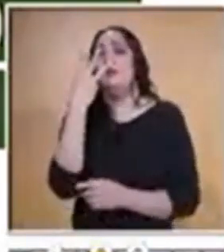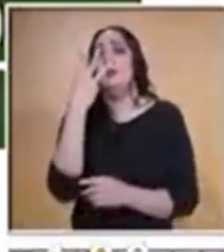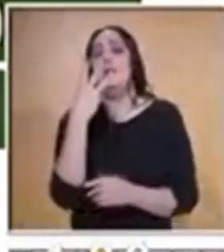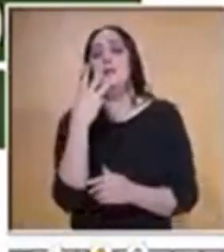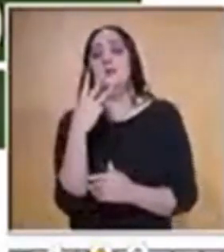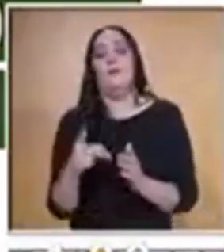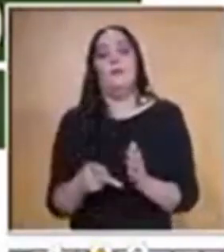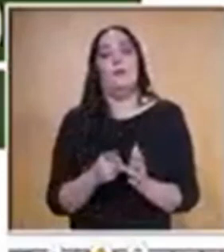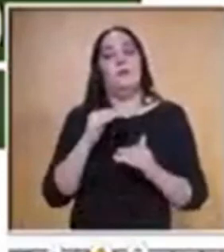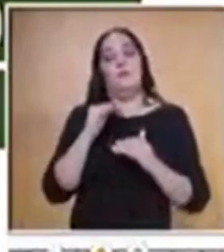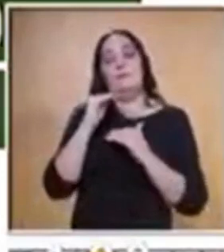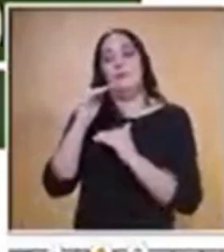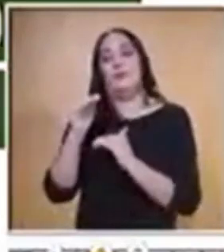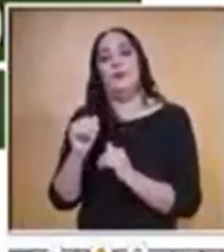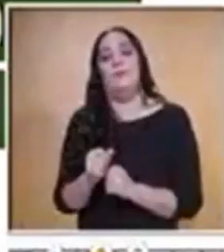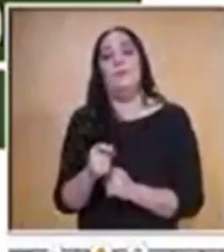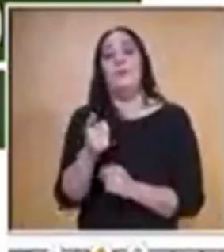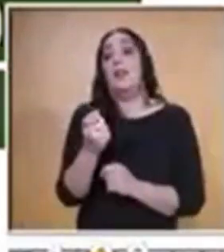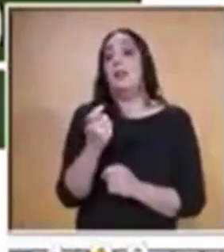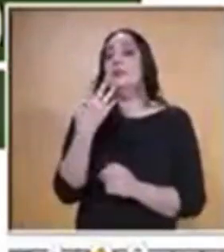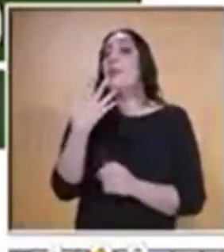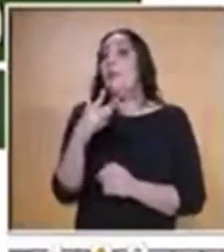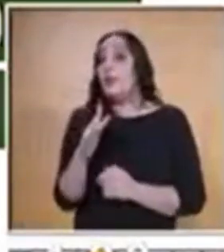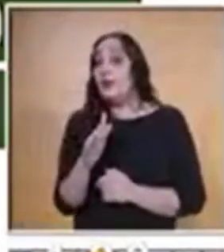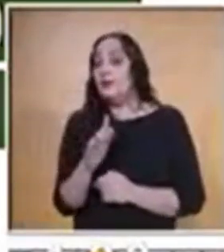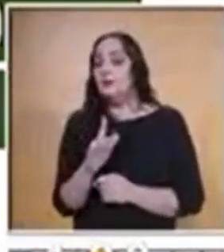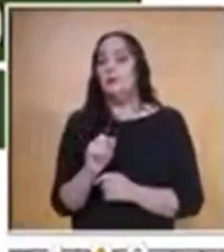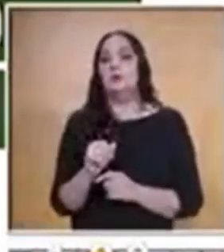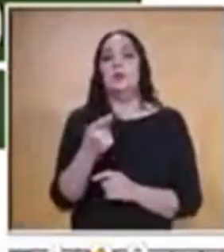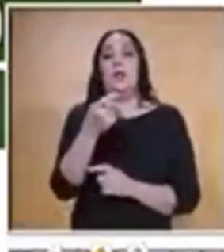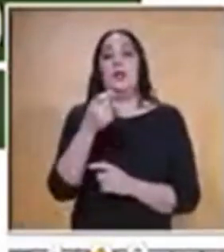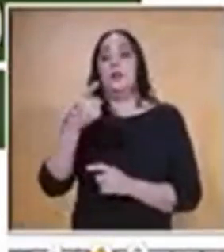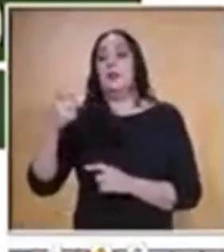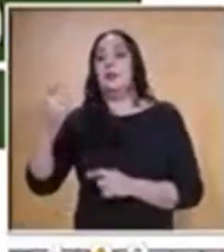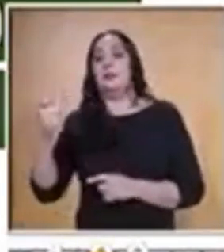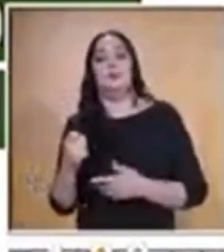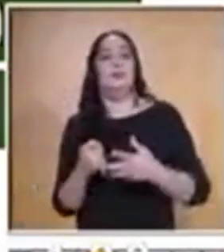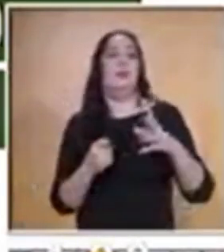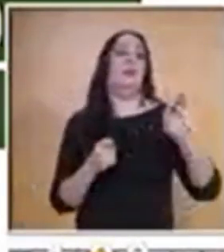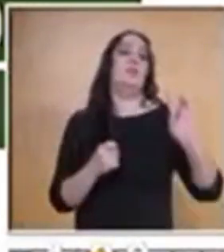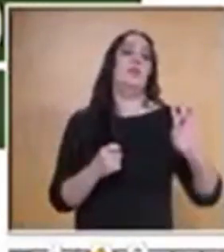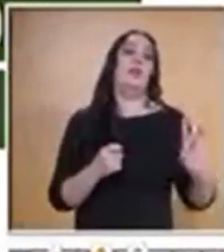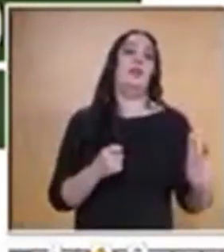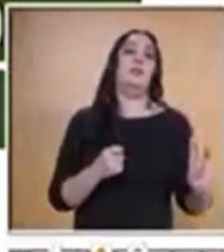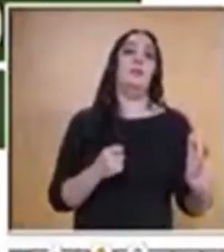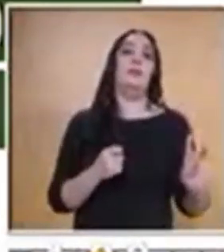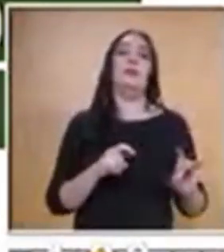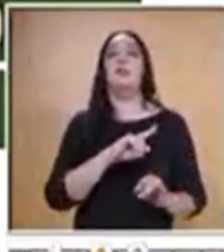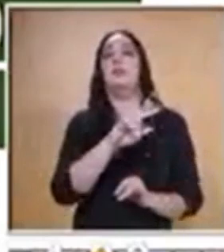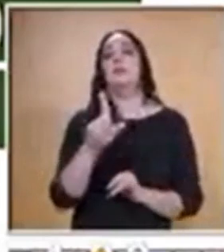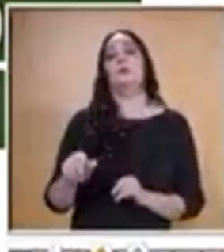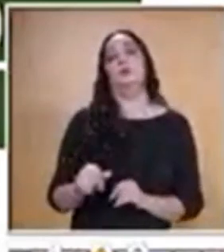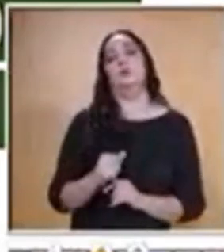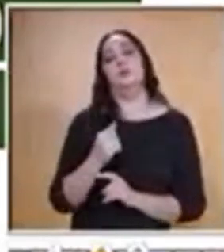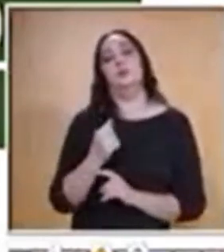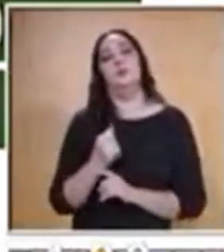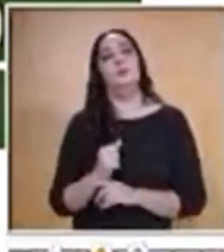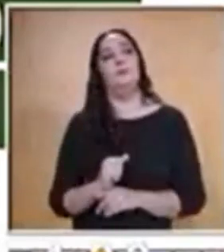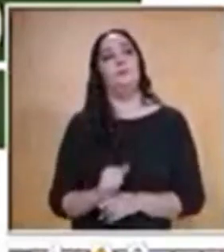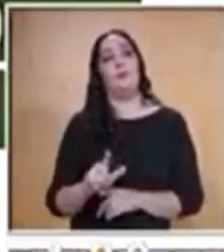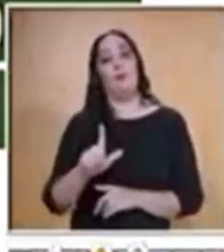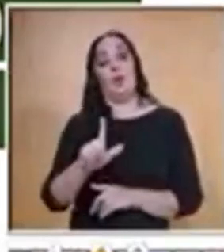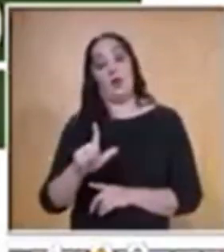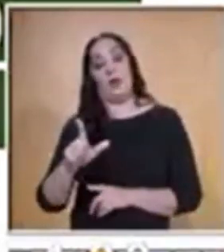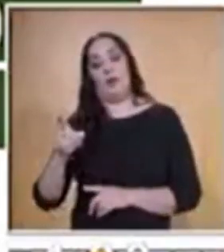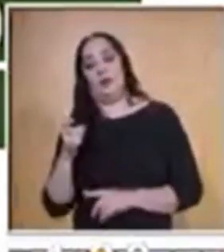veces continuas, entonces la X vale 10, por lo tanto se suman, son 30. La siguiente, la número 5, es una